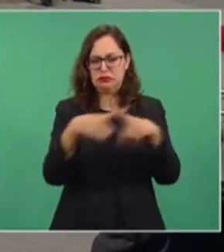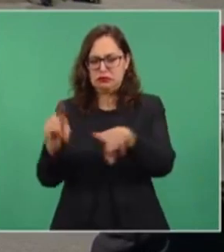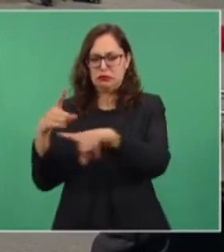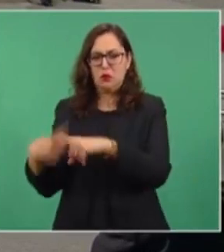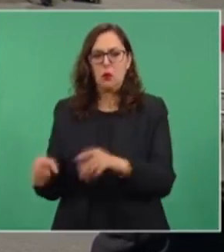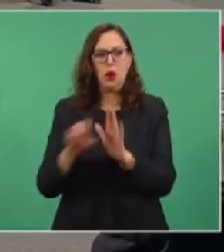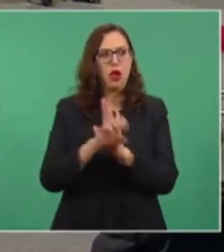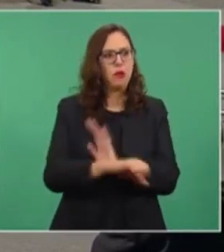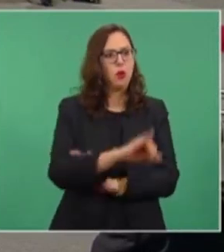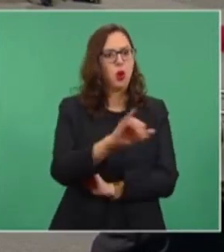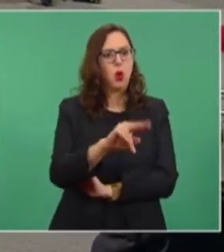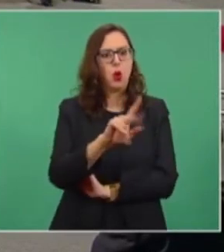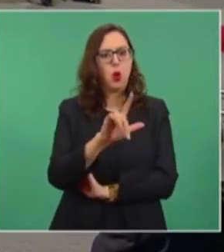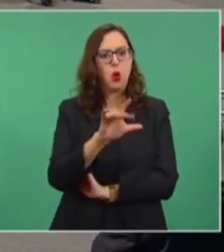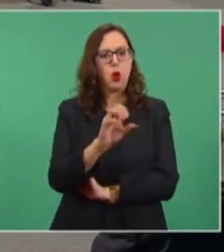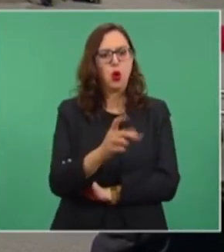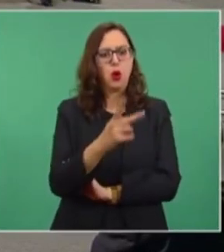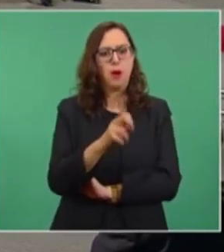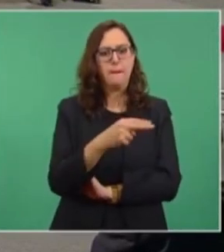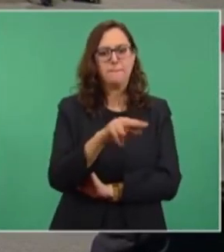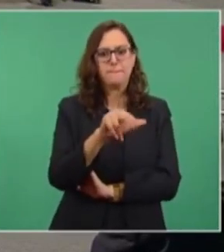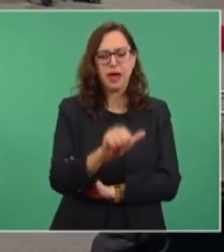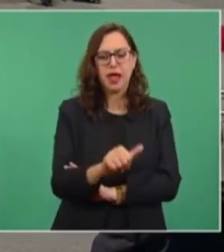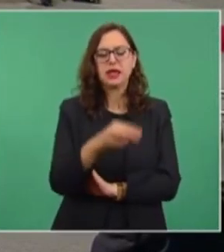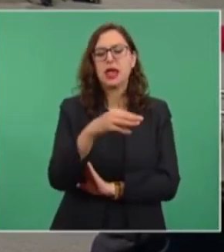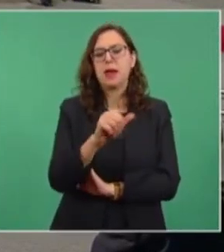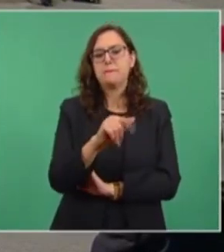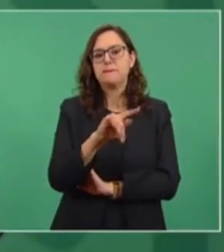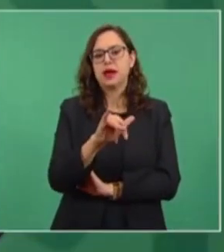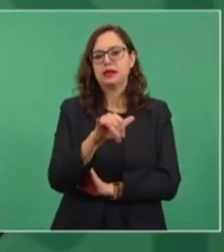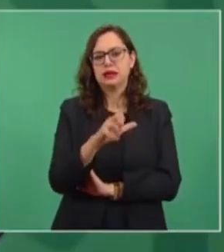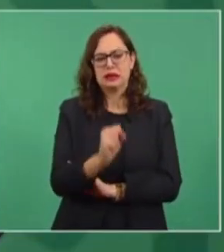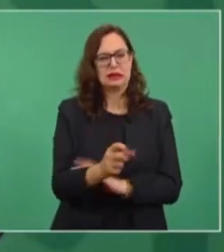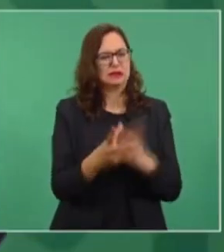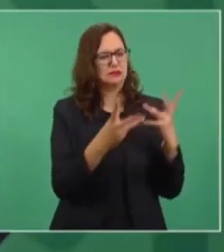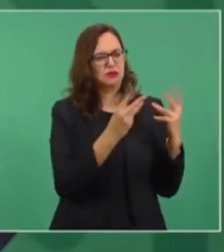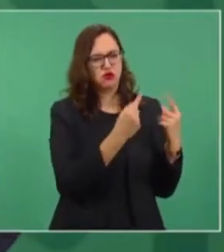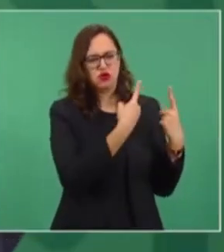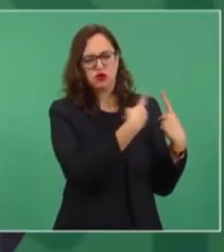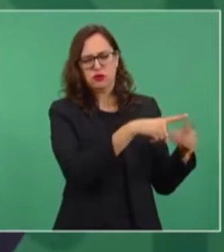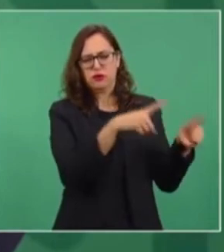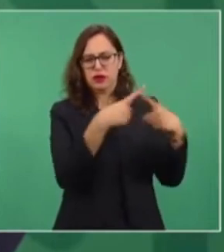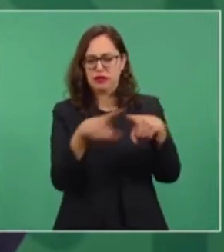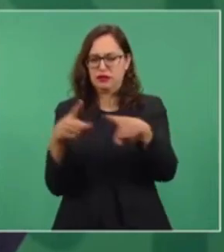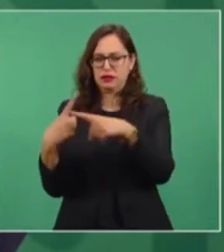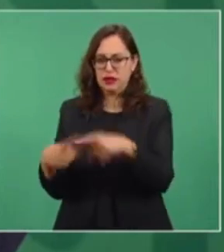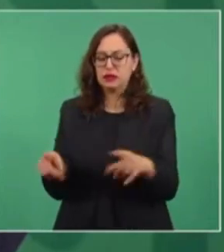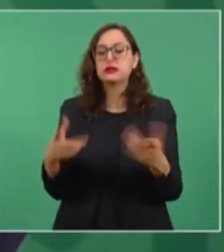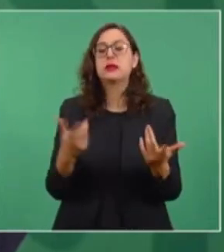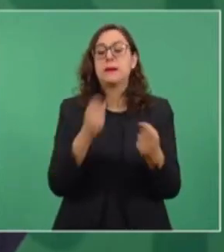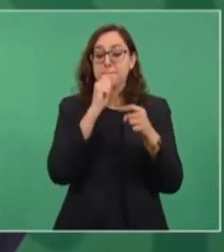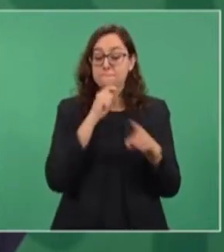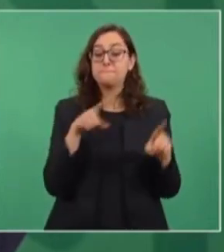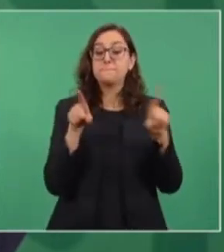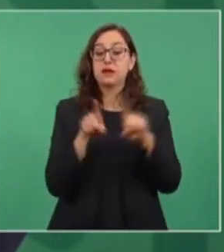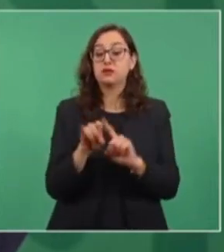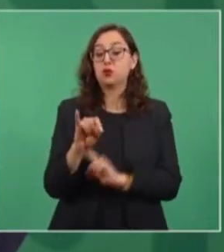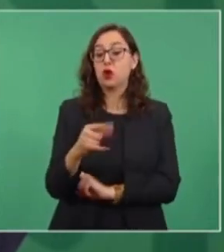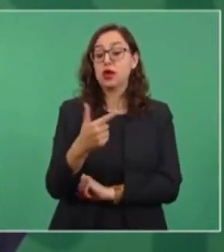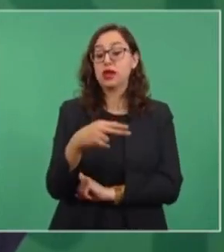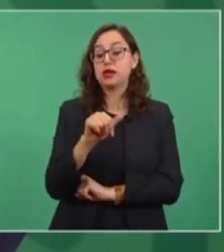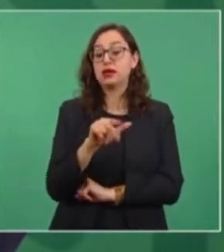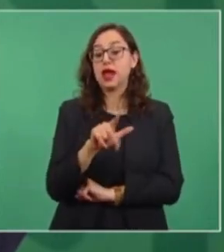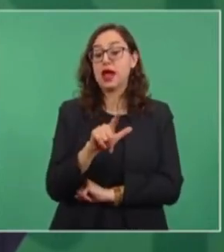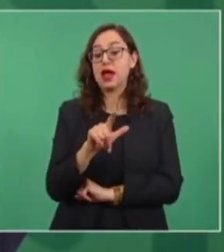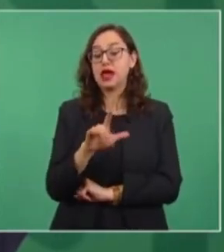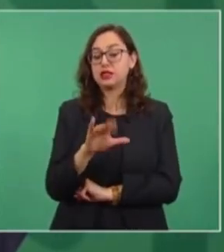así como discípulo de Matías Geritz, entre muchos otros, y con Ignacio Díaz Morales principalmente,